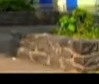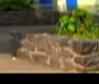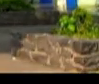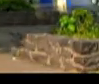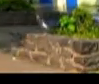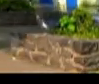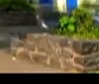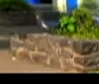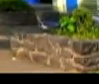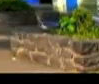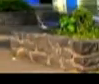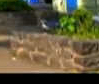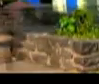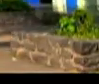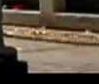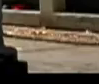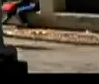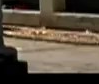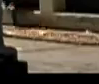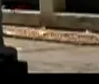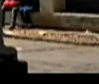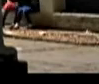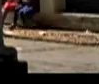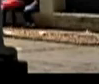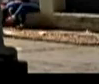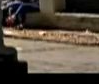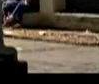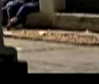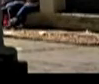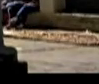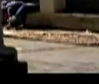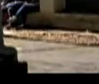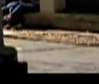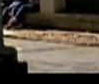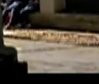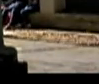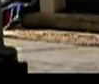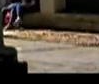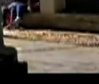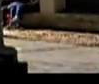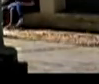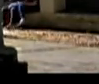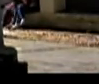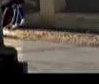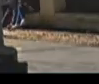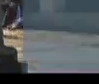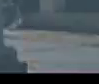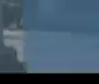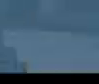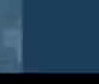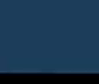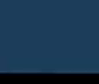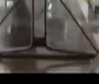sección Orientación Vocacional y hablaremos de la influencia de los padres en la toma de decisiones en el nivel medio superior.